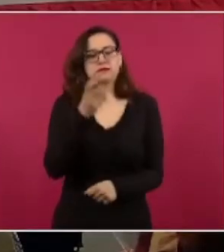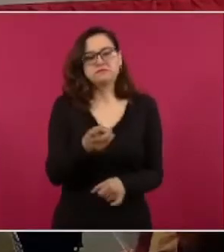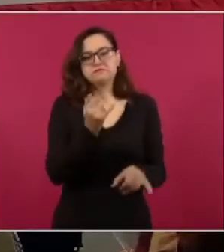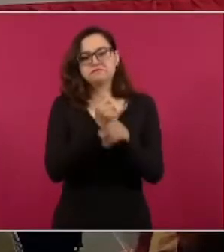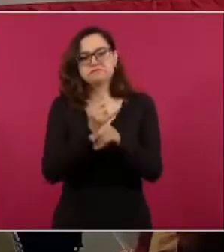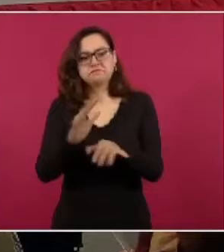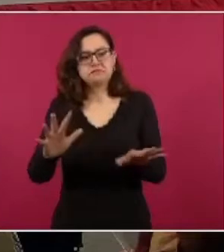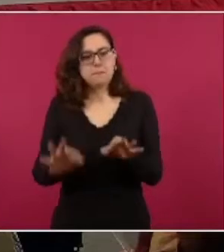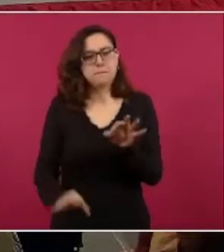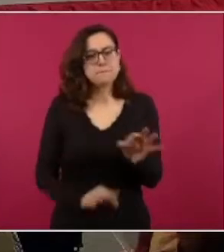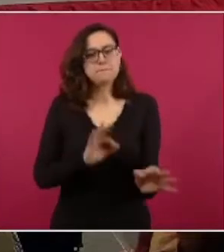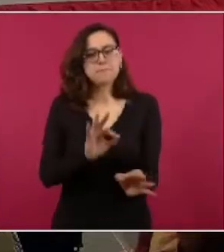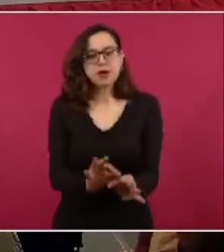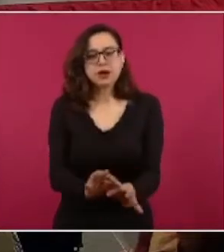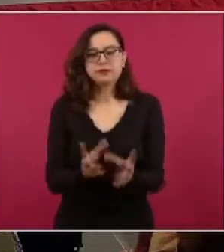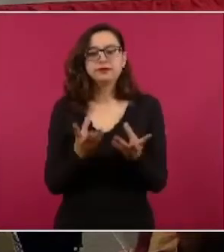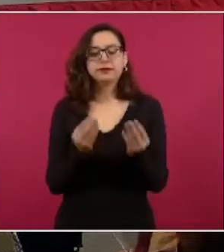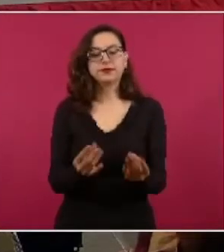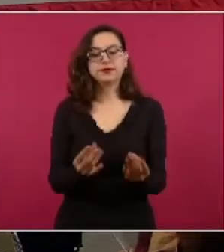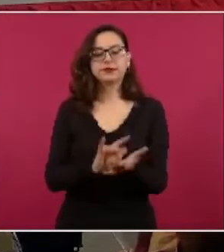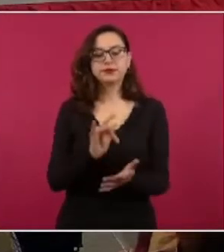gracias.